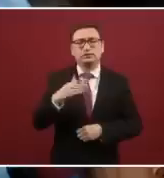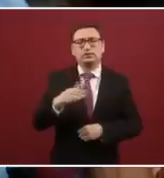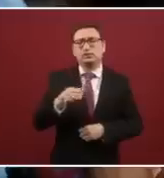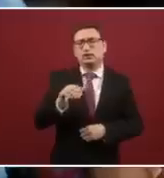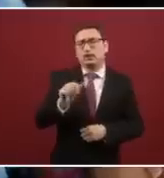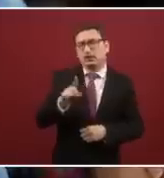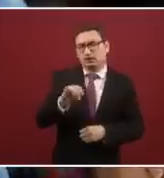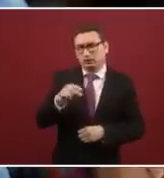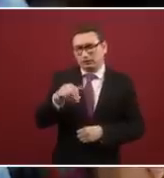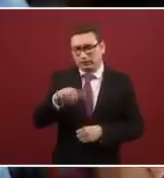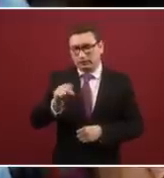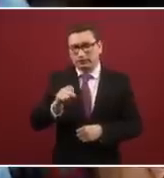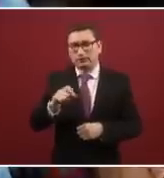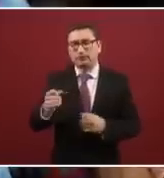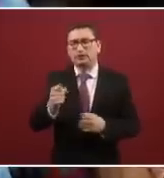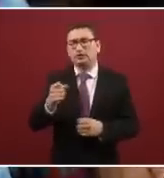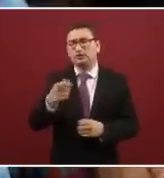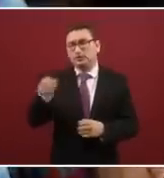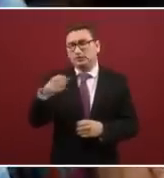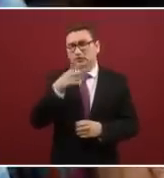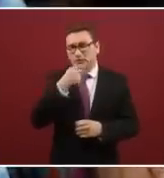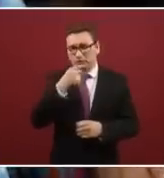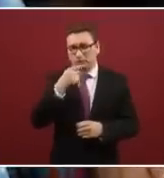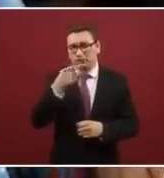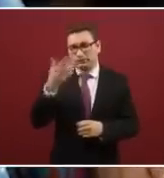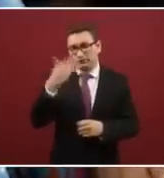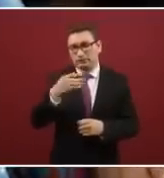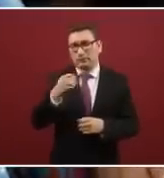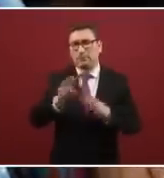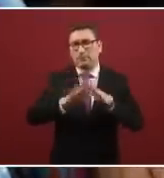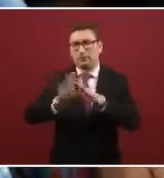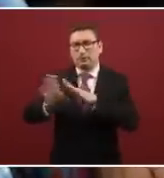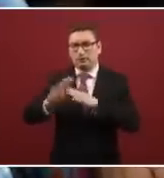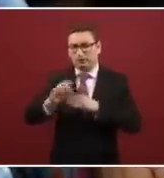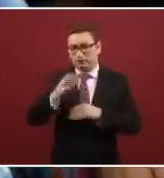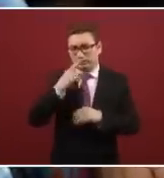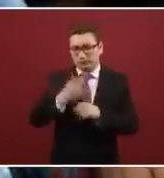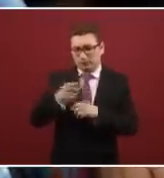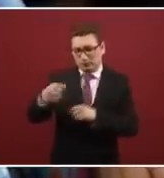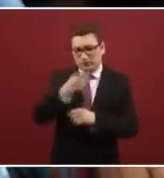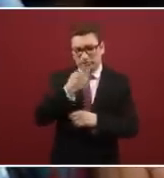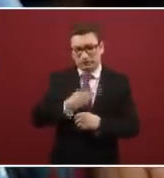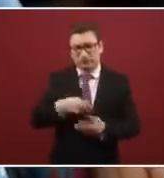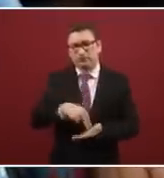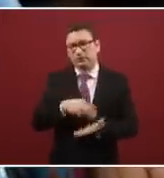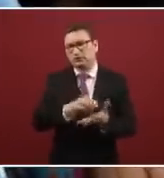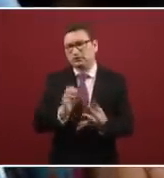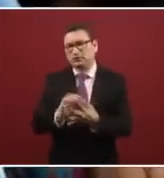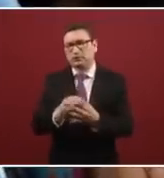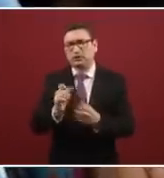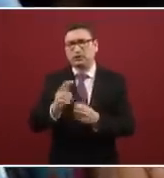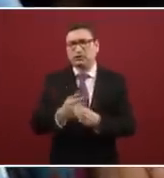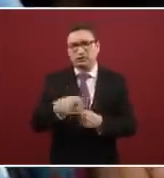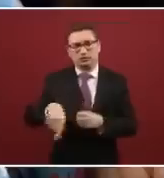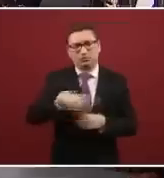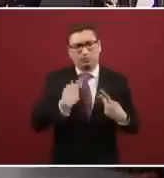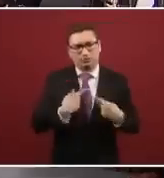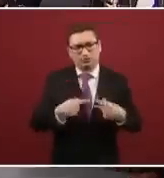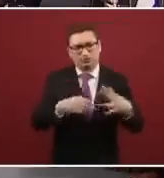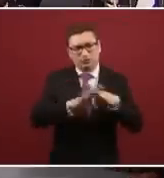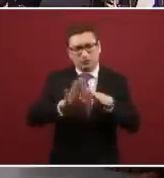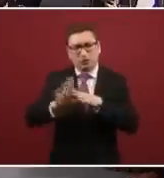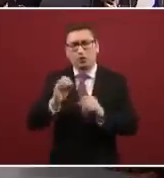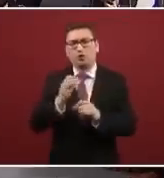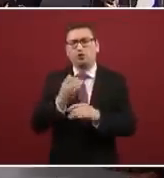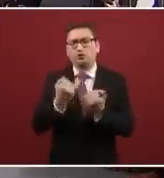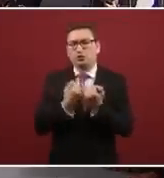que nos ofrezcan un diagnóstico de lo que usted, de lo que el gobierno está haciendo respecto al tráfico de personas y al tráfico de